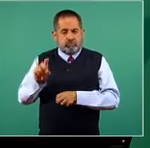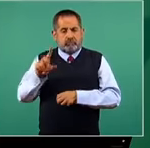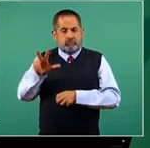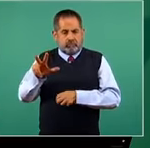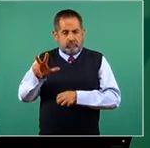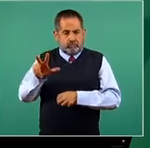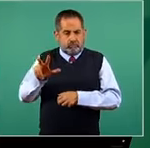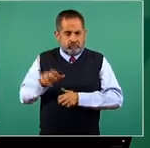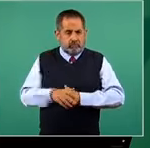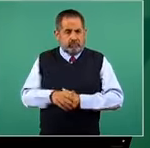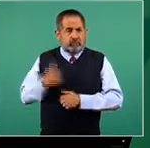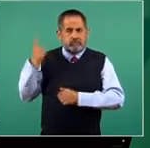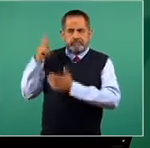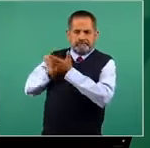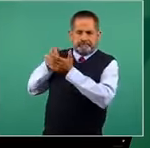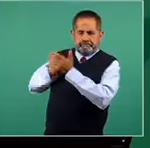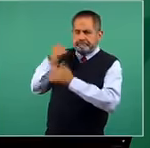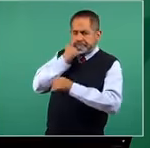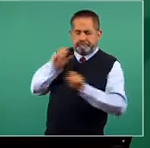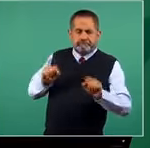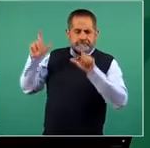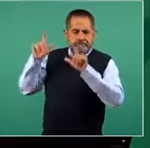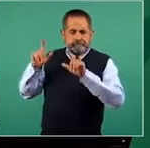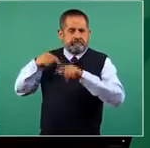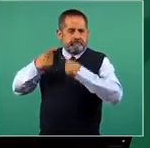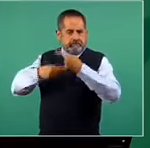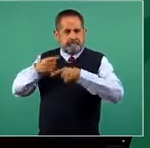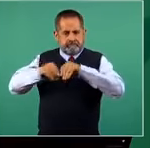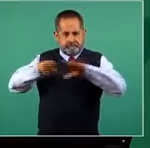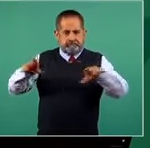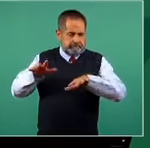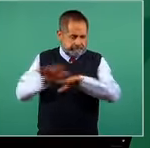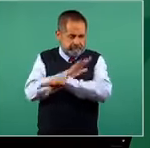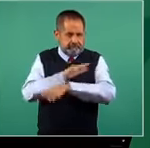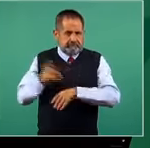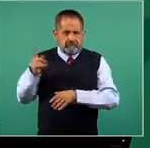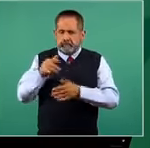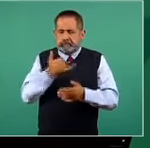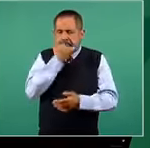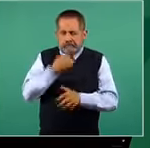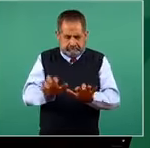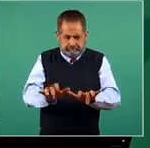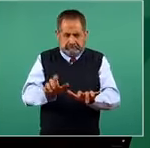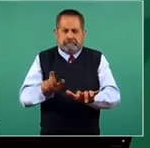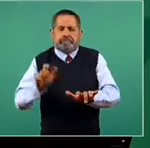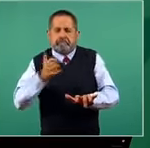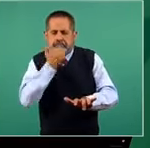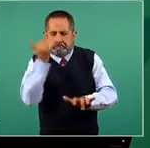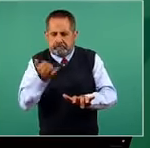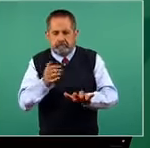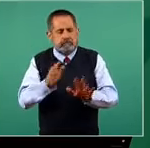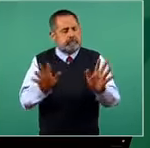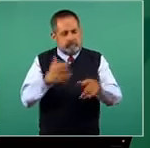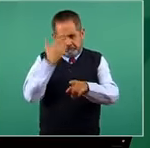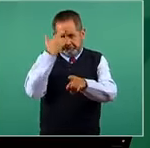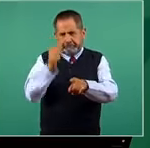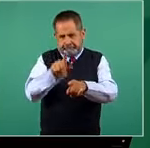228,838. Lo vamos a corregir para la presentación que se hará pública. Es un error tipográfico.